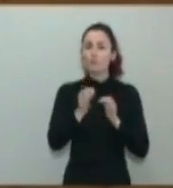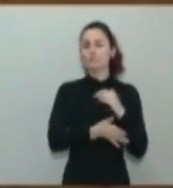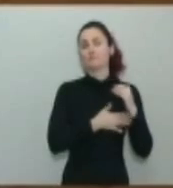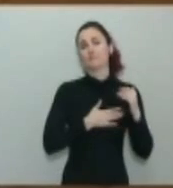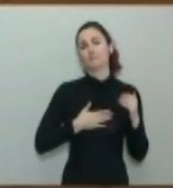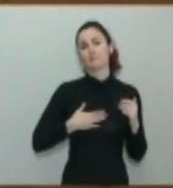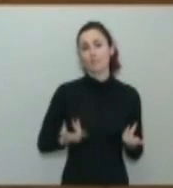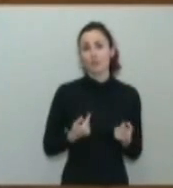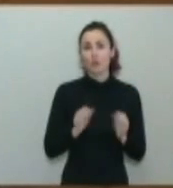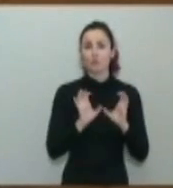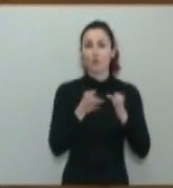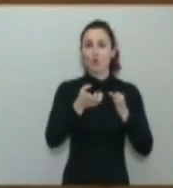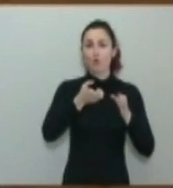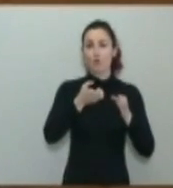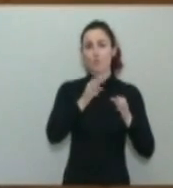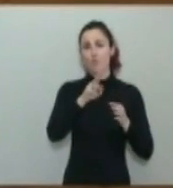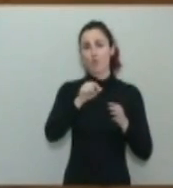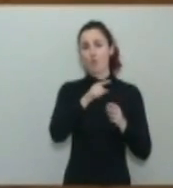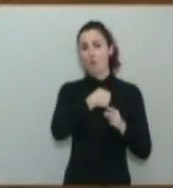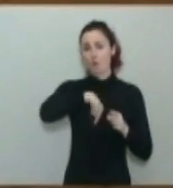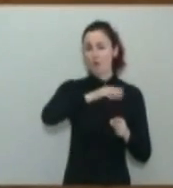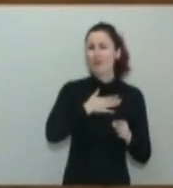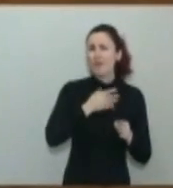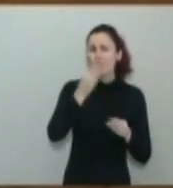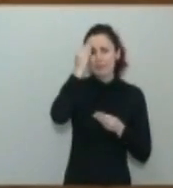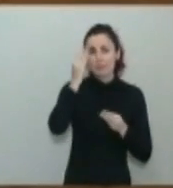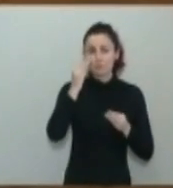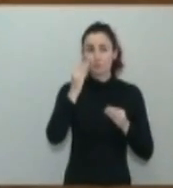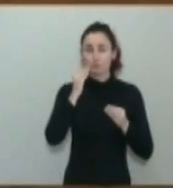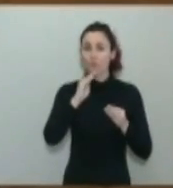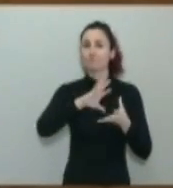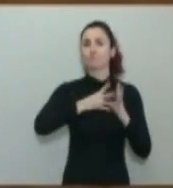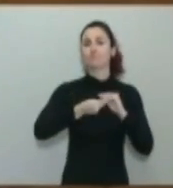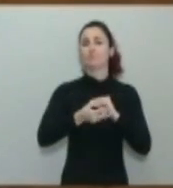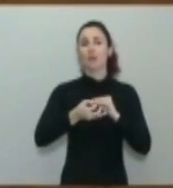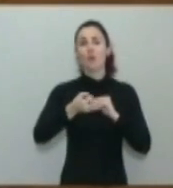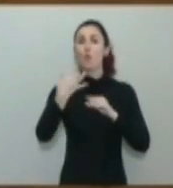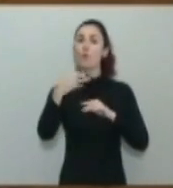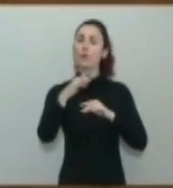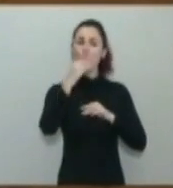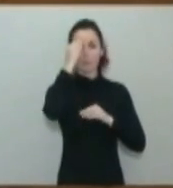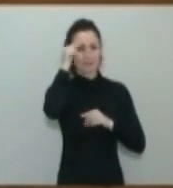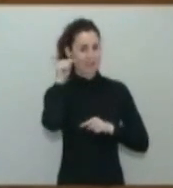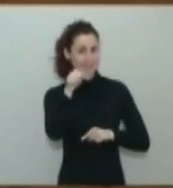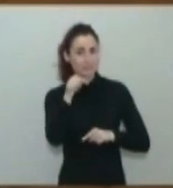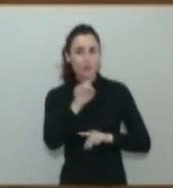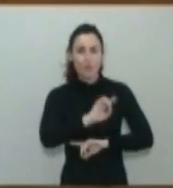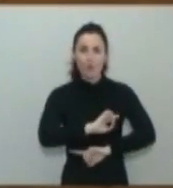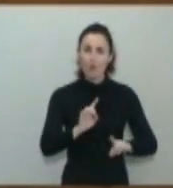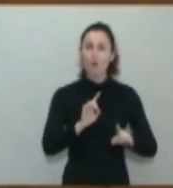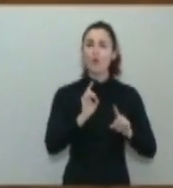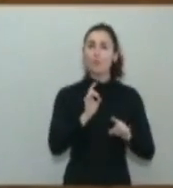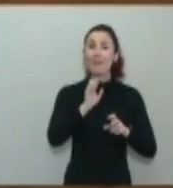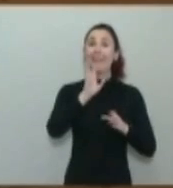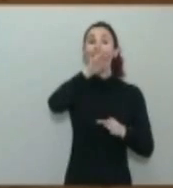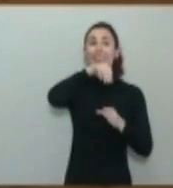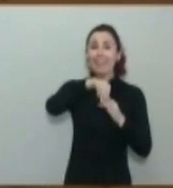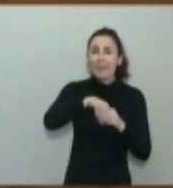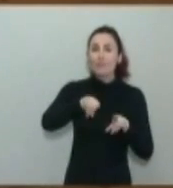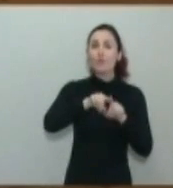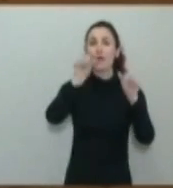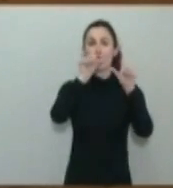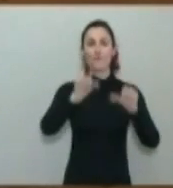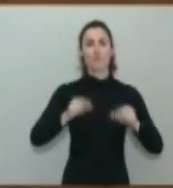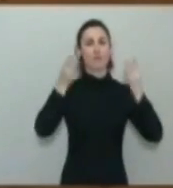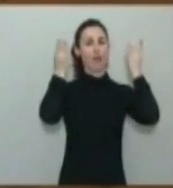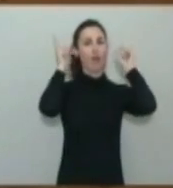nuestro grupo consideramos que su implementación no debe ser considerada únicamente por sí misma, sino dentro de un cambio de paradigma de la docencia